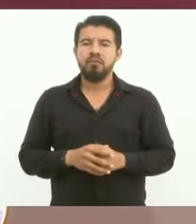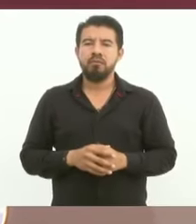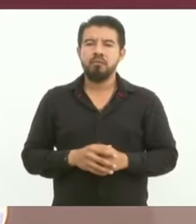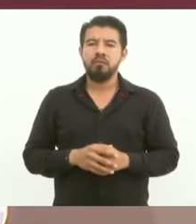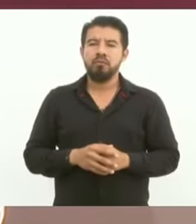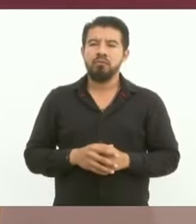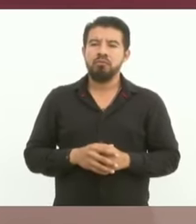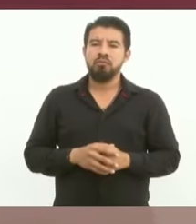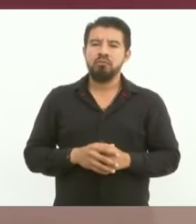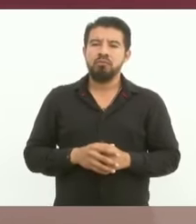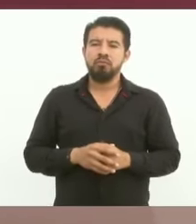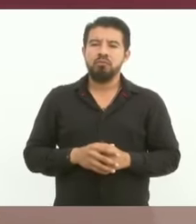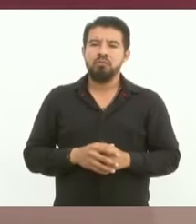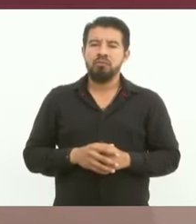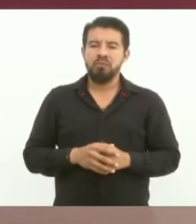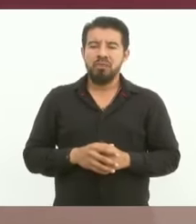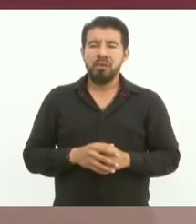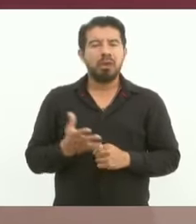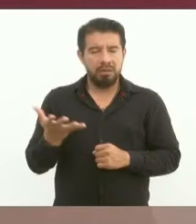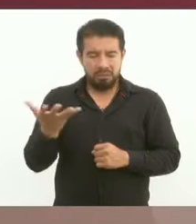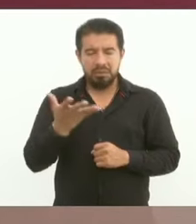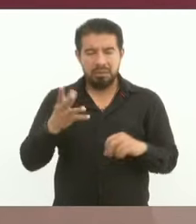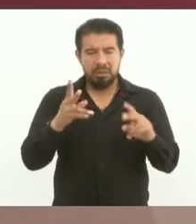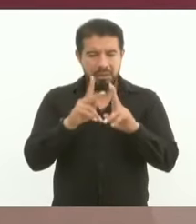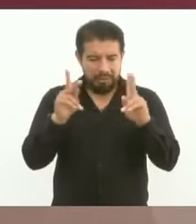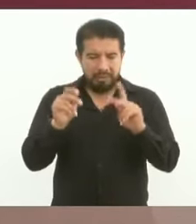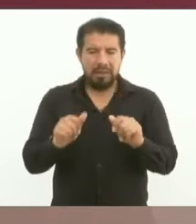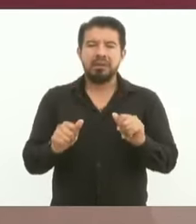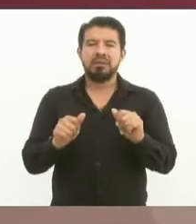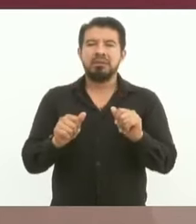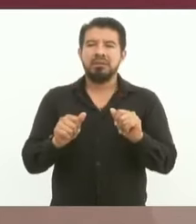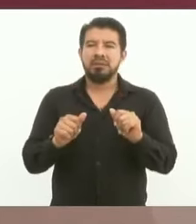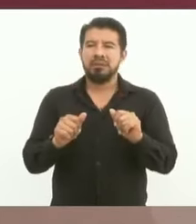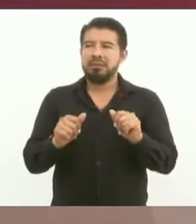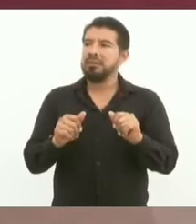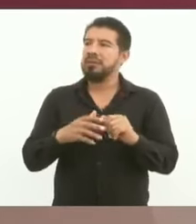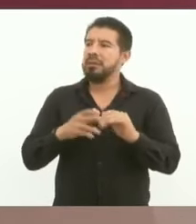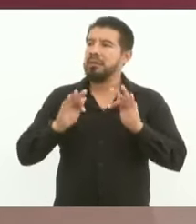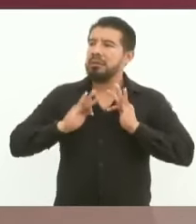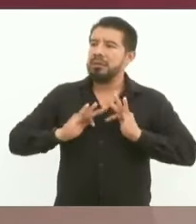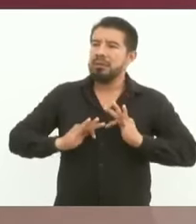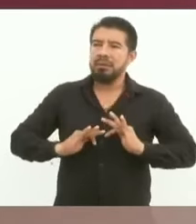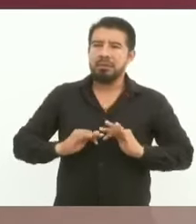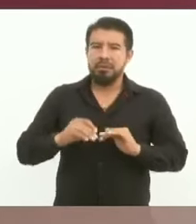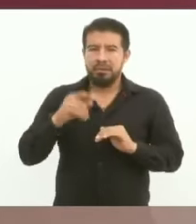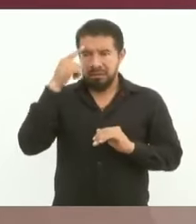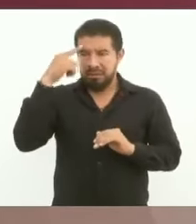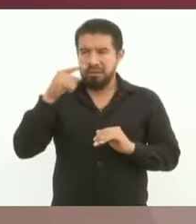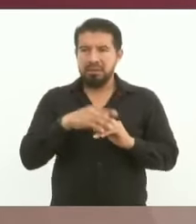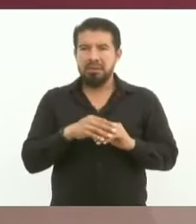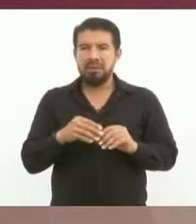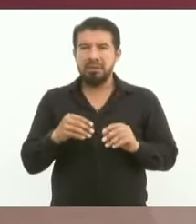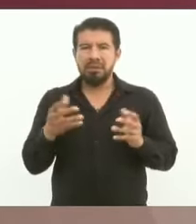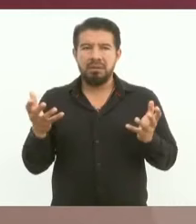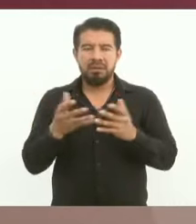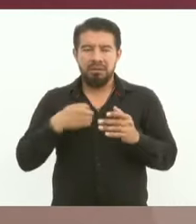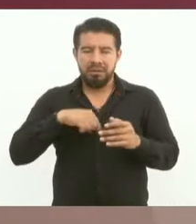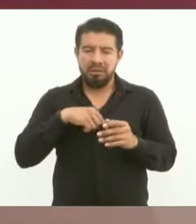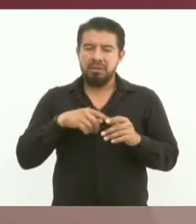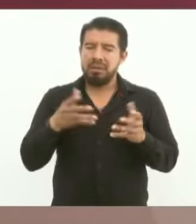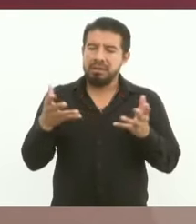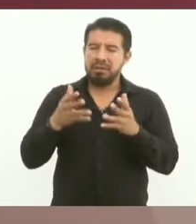por la paz, por la tranquilidad, ¿sí? El transformar por el camino de la